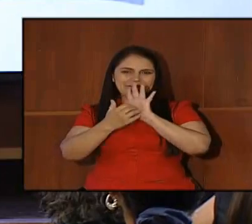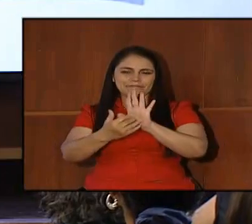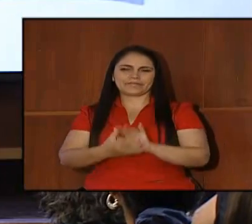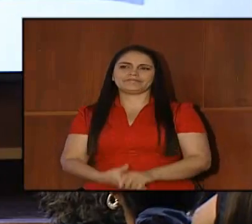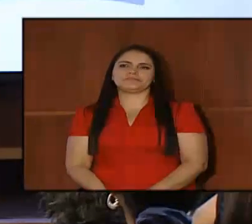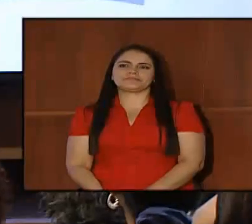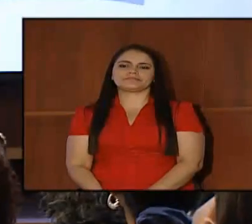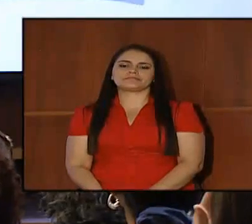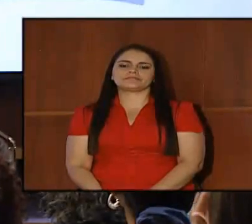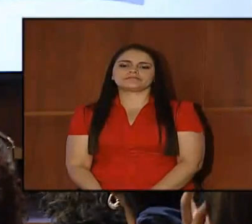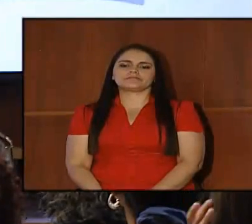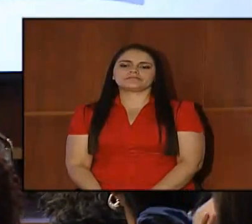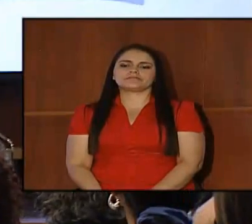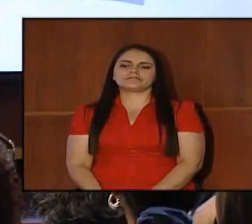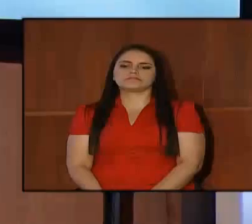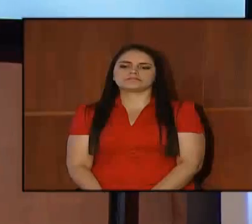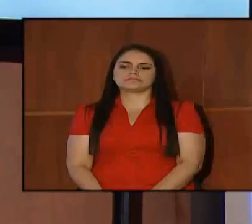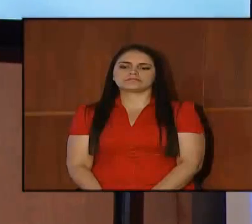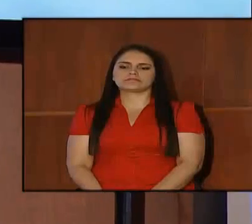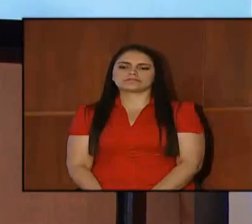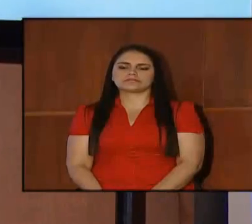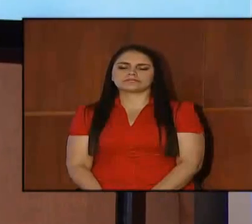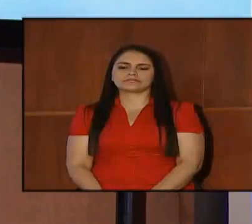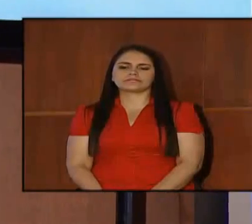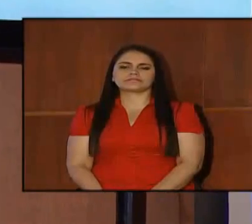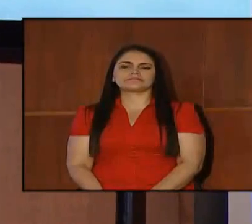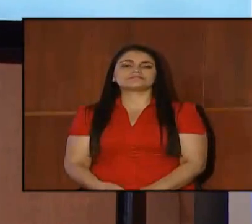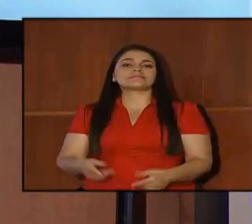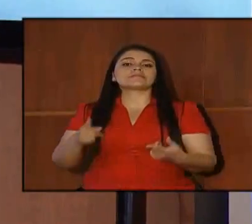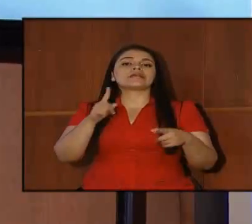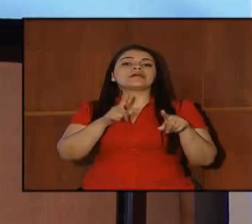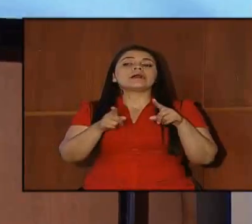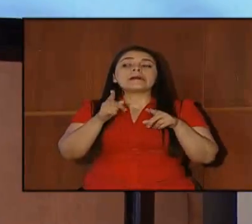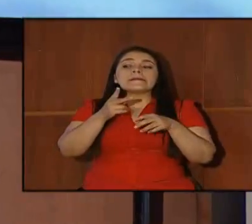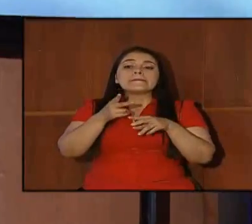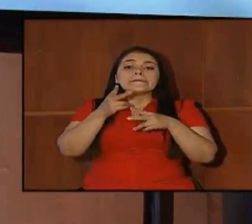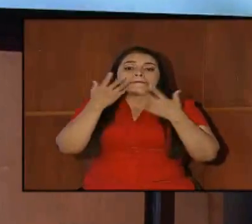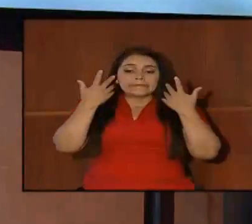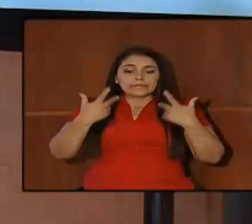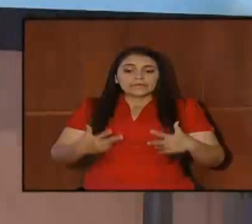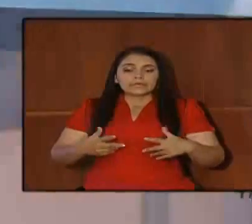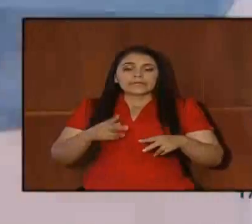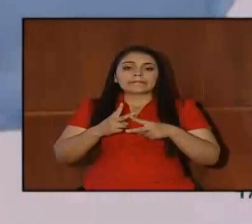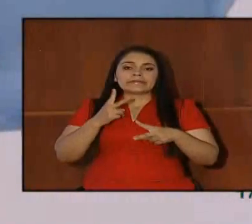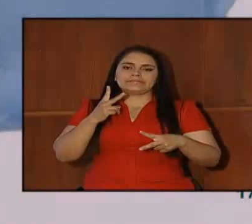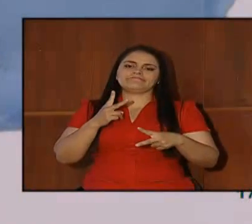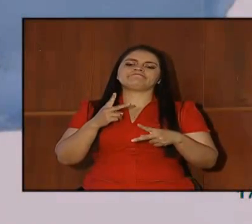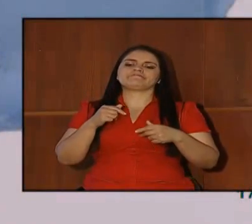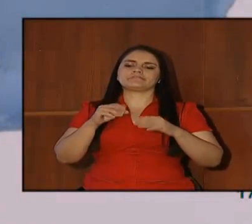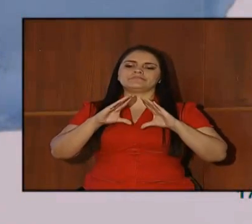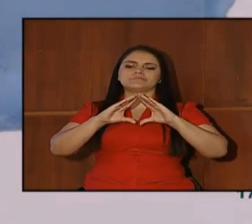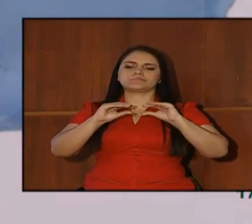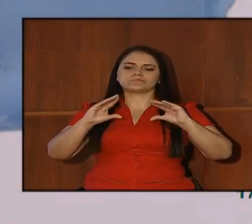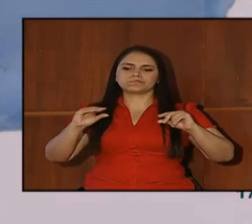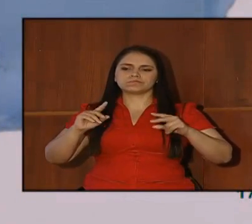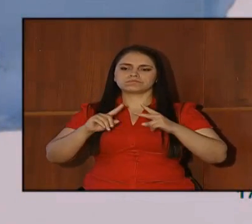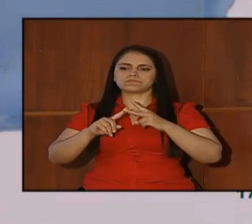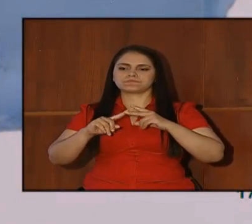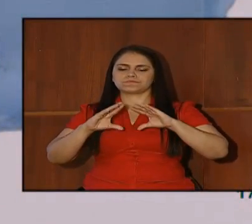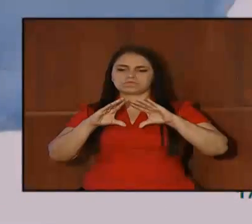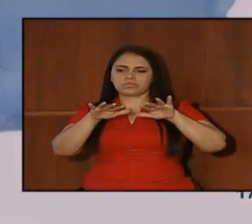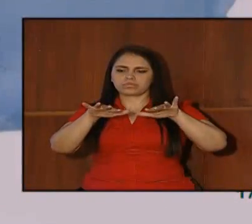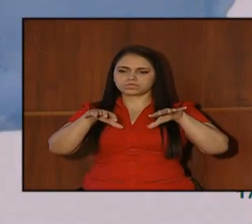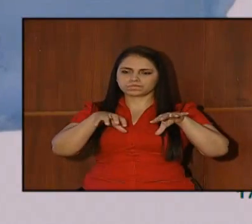evite apoyar en las zonas de riesgo. Entonces, ¿para eso qué vamos a utilizar? Almohadas, cojines,